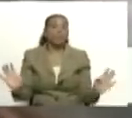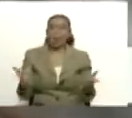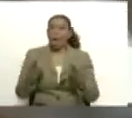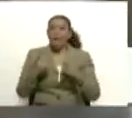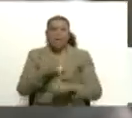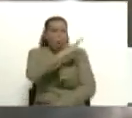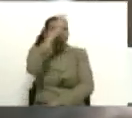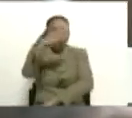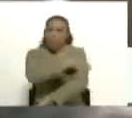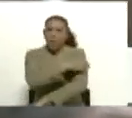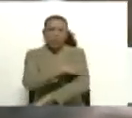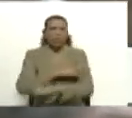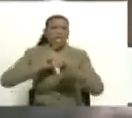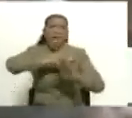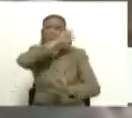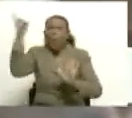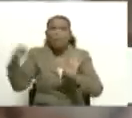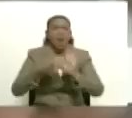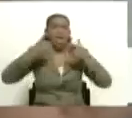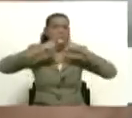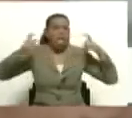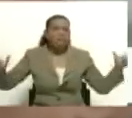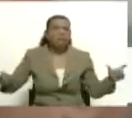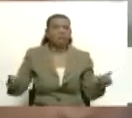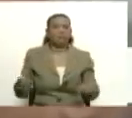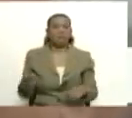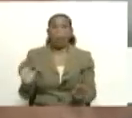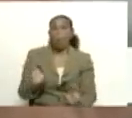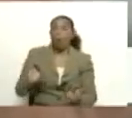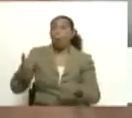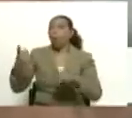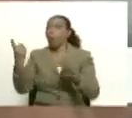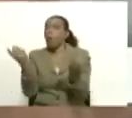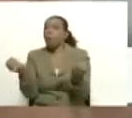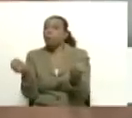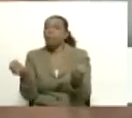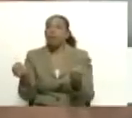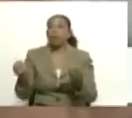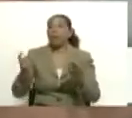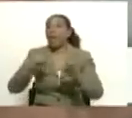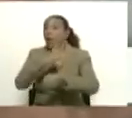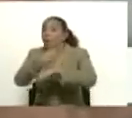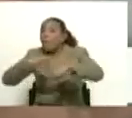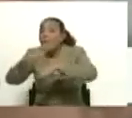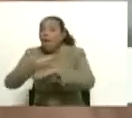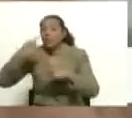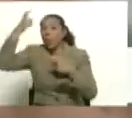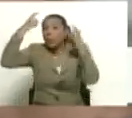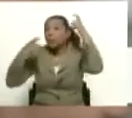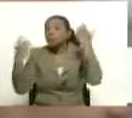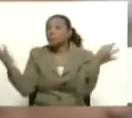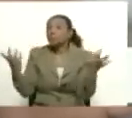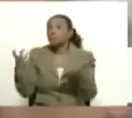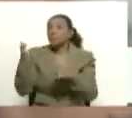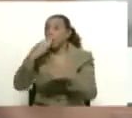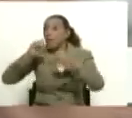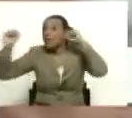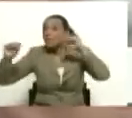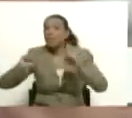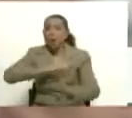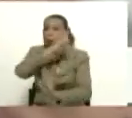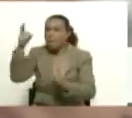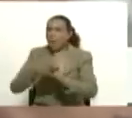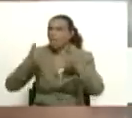generalizar que el gobierno en su totalidad entonces está inmerso en los hechos de corrupción. Entonces,